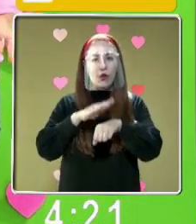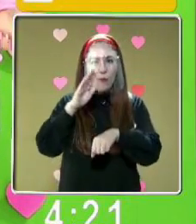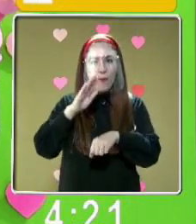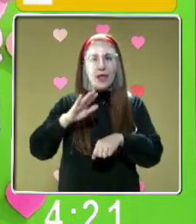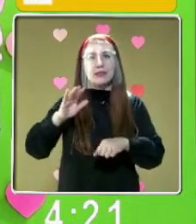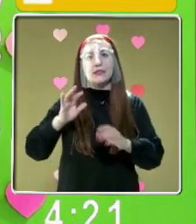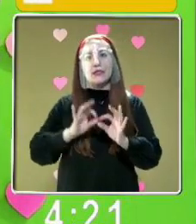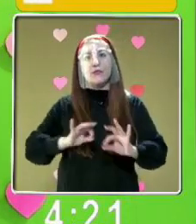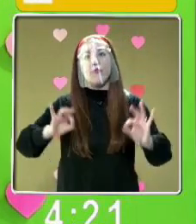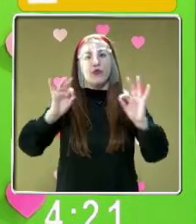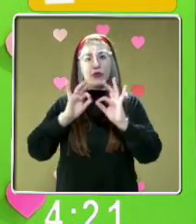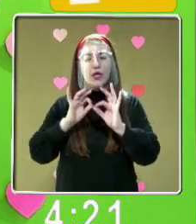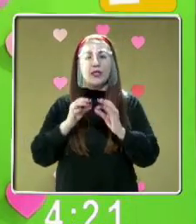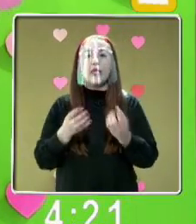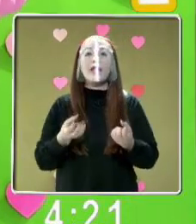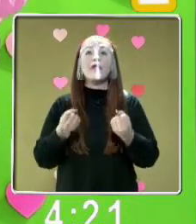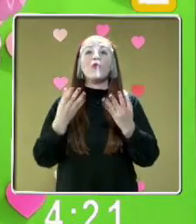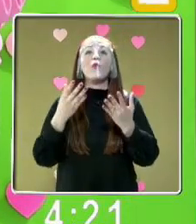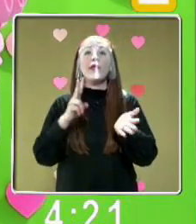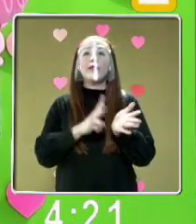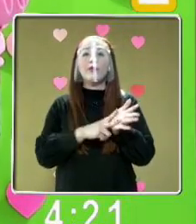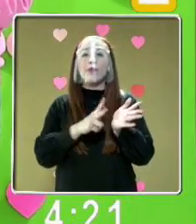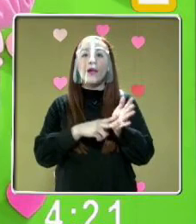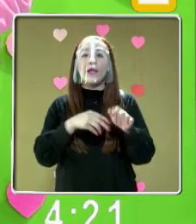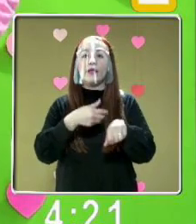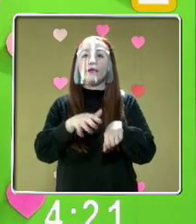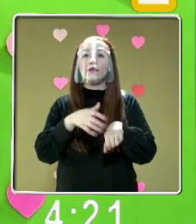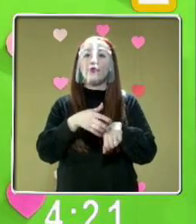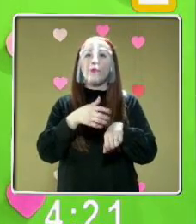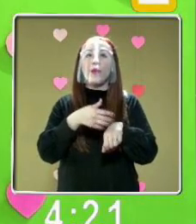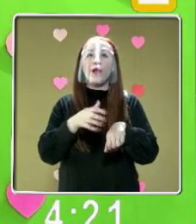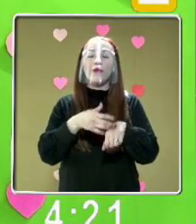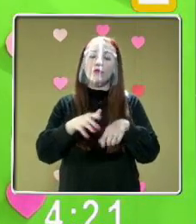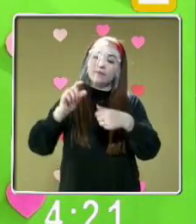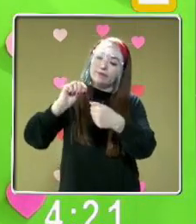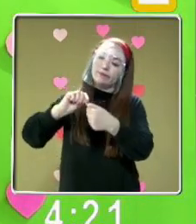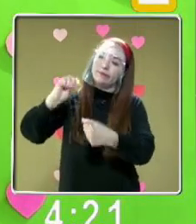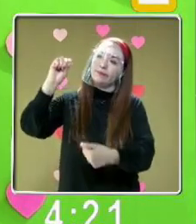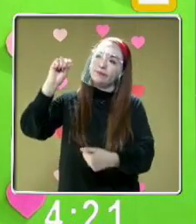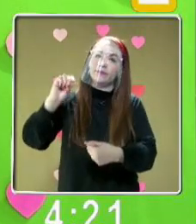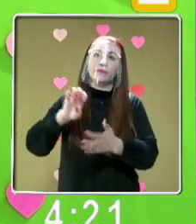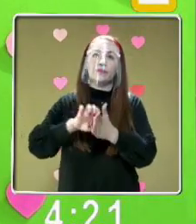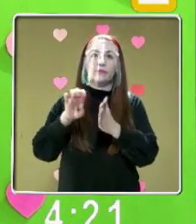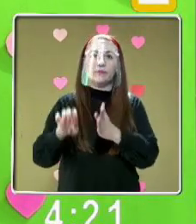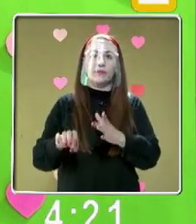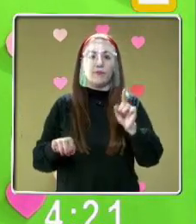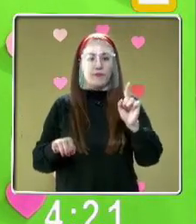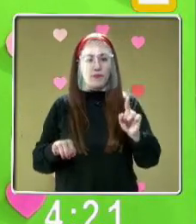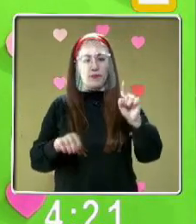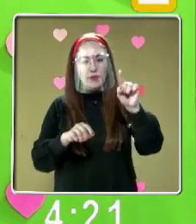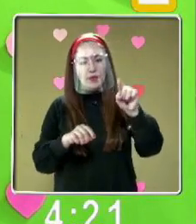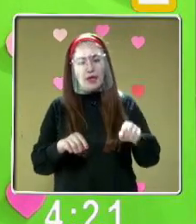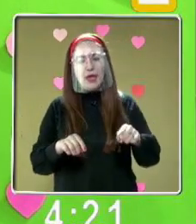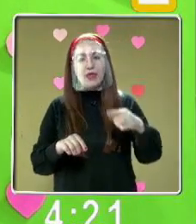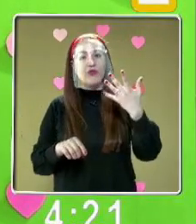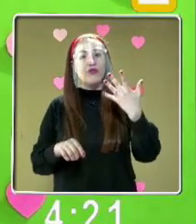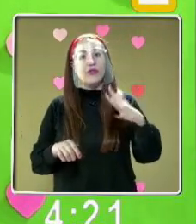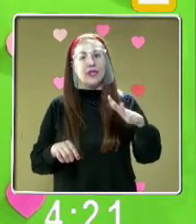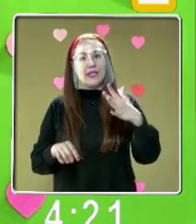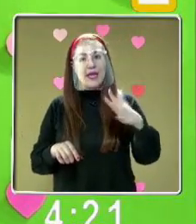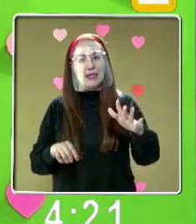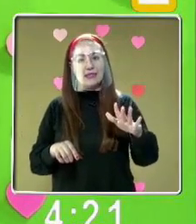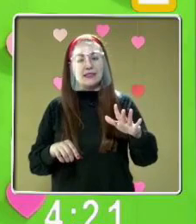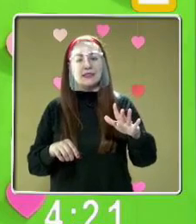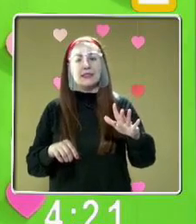qué medidas va a tener. Entonces, por ejemplo, si yo tengo aquí la medida de 10 centímetros y lo quiero hacer